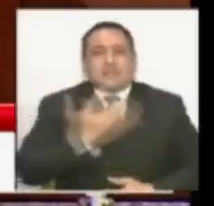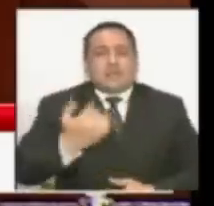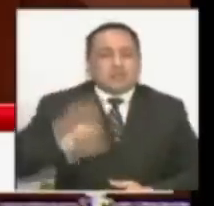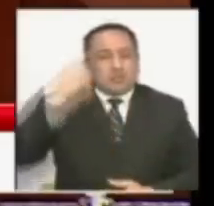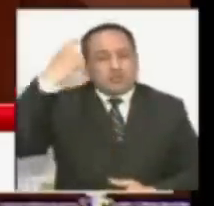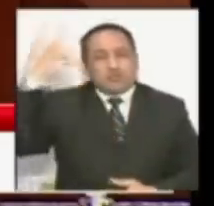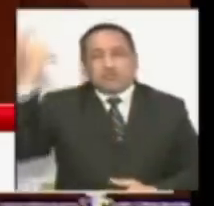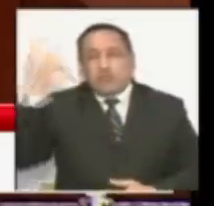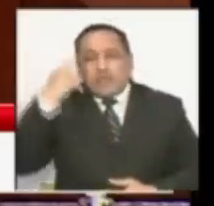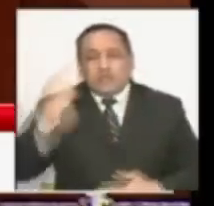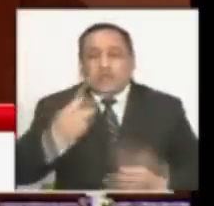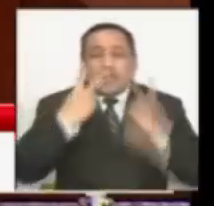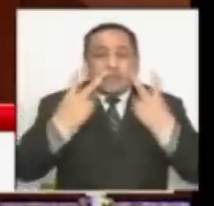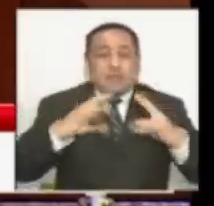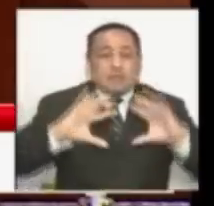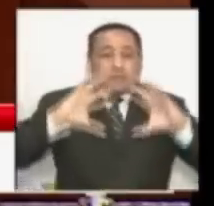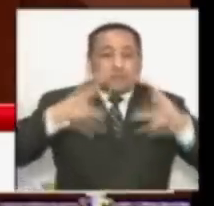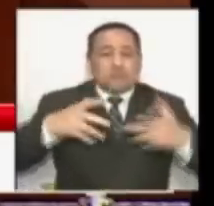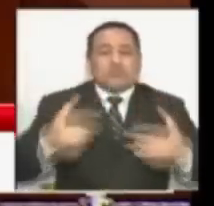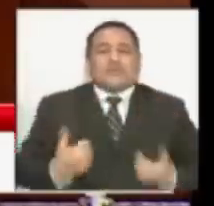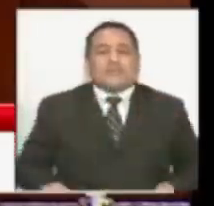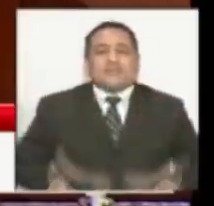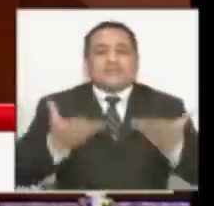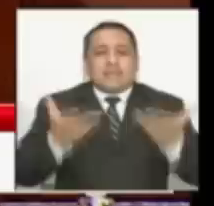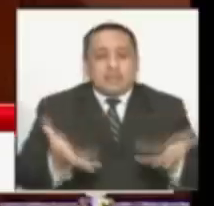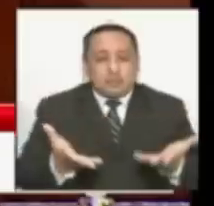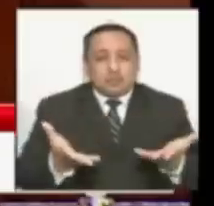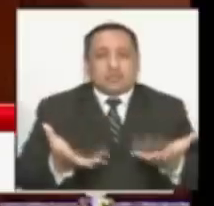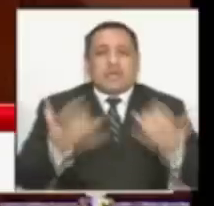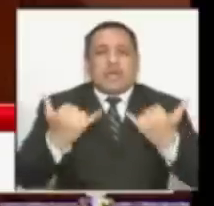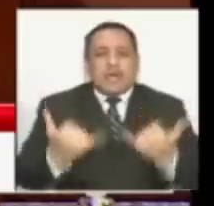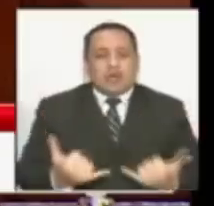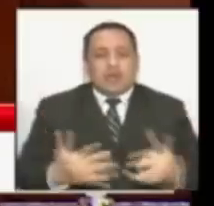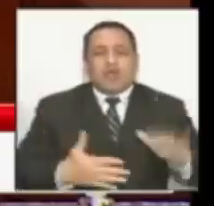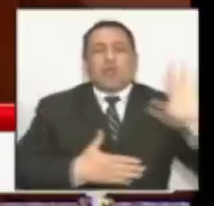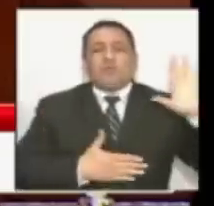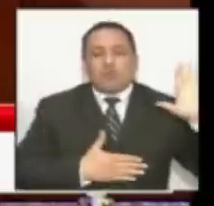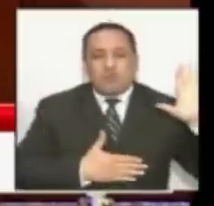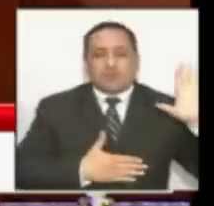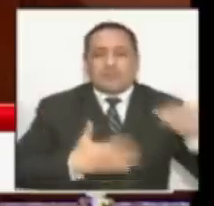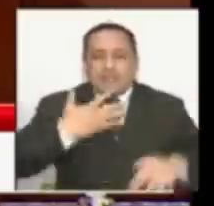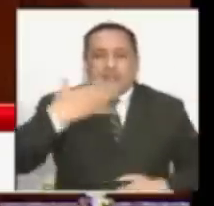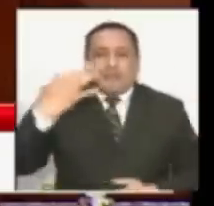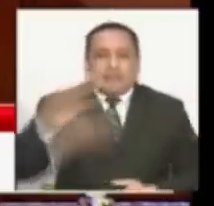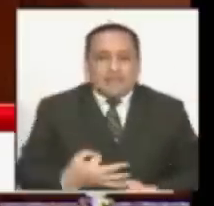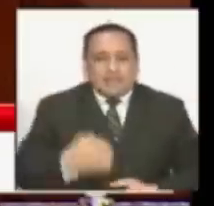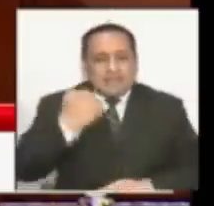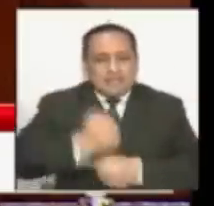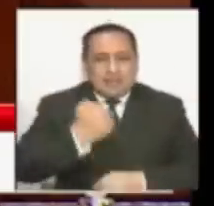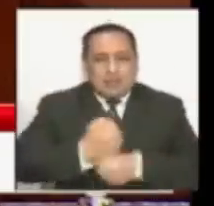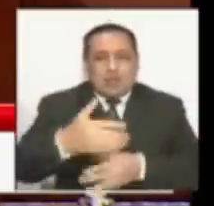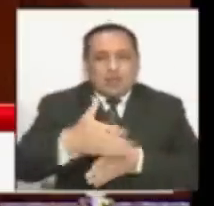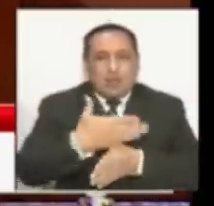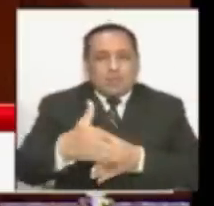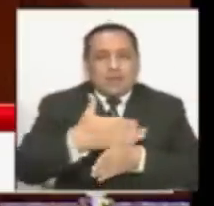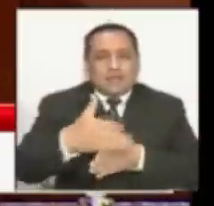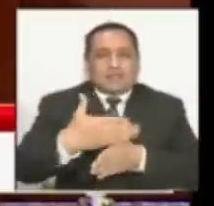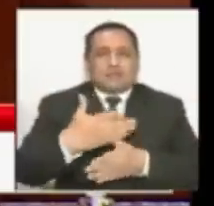a nuestras maneras de ver el mundo, lleguemos a compromisos reales de acción